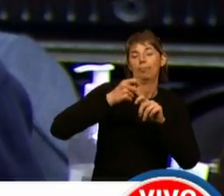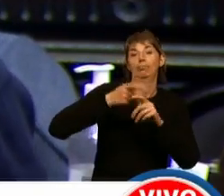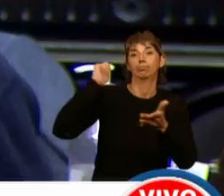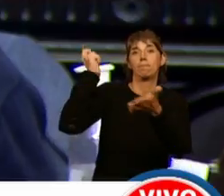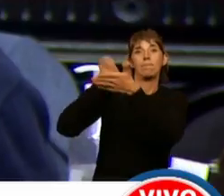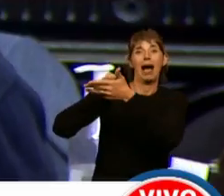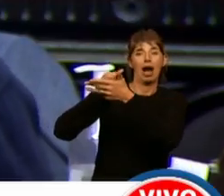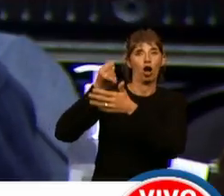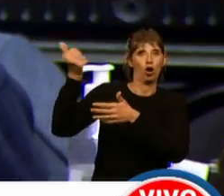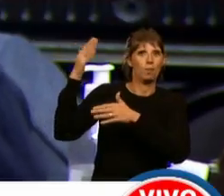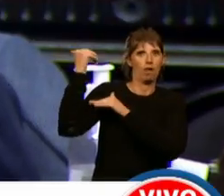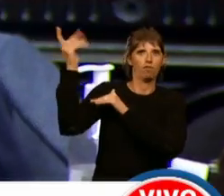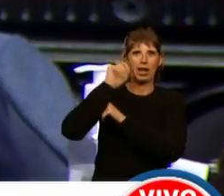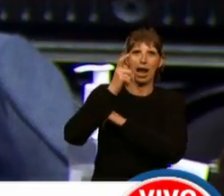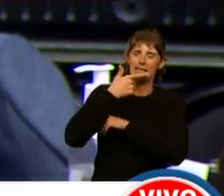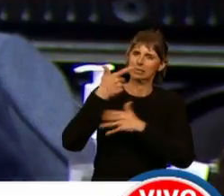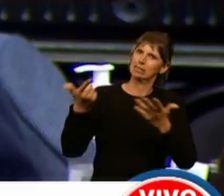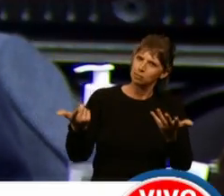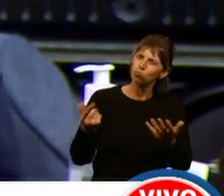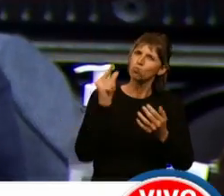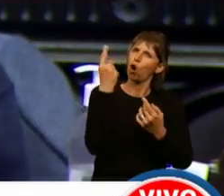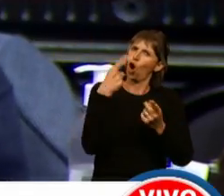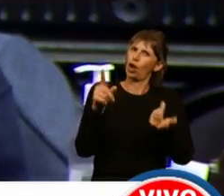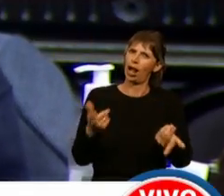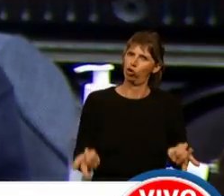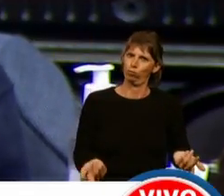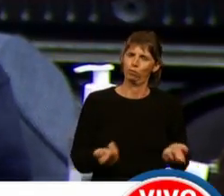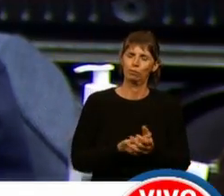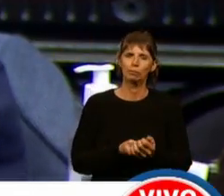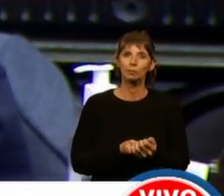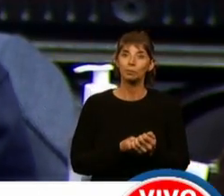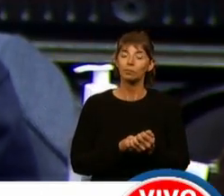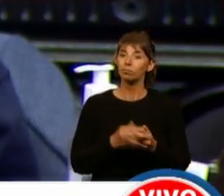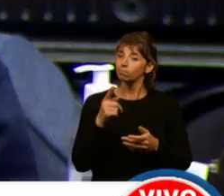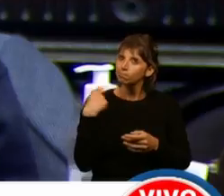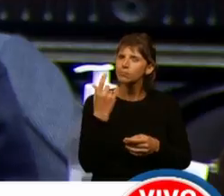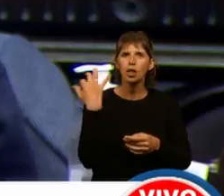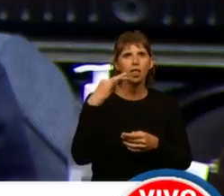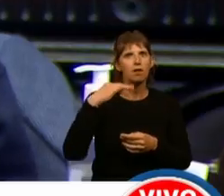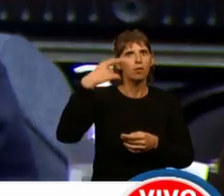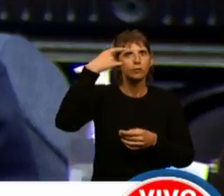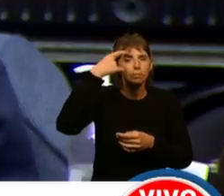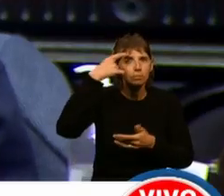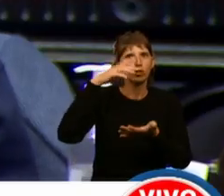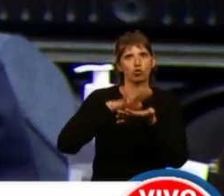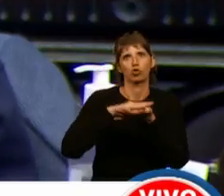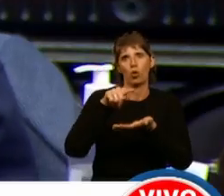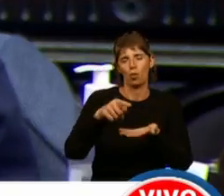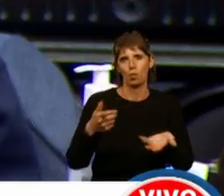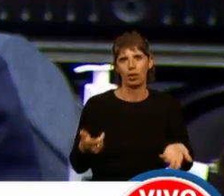es en medio paradojal eso entonces tenemos que poner una reflexión sobre esto